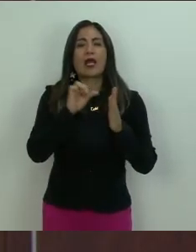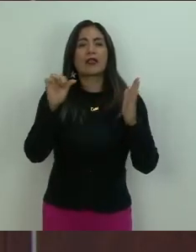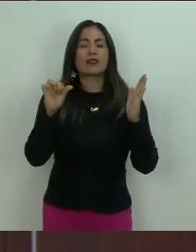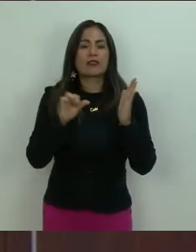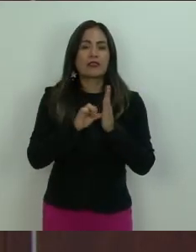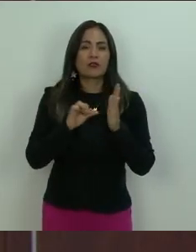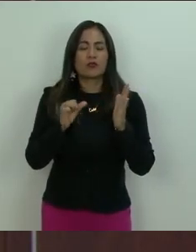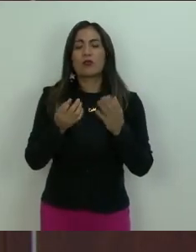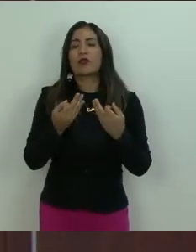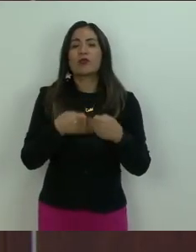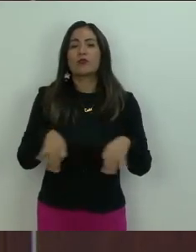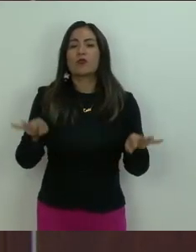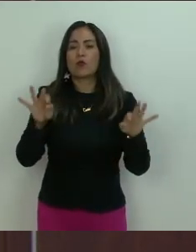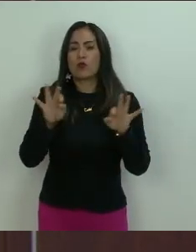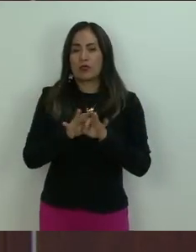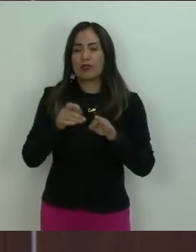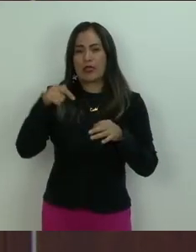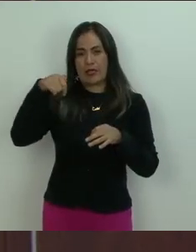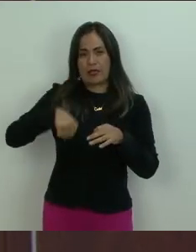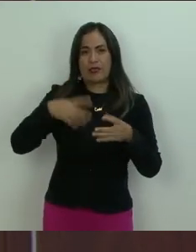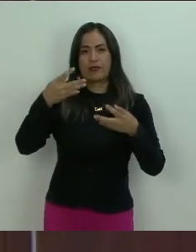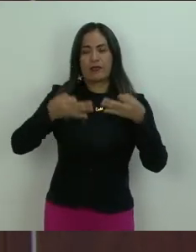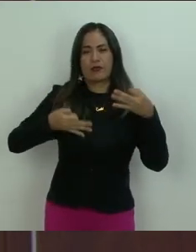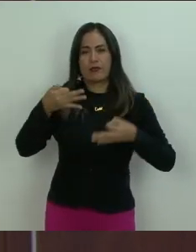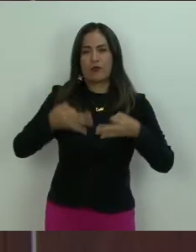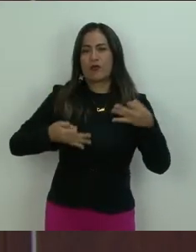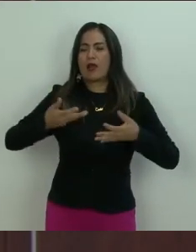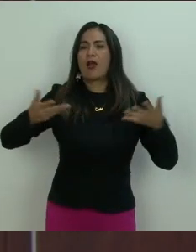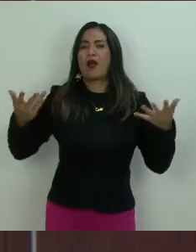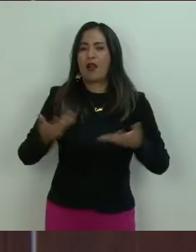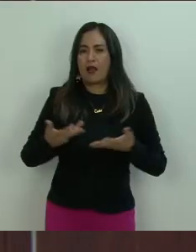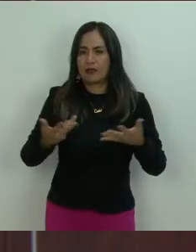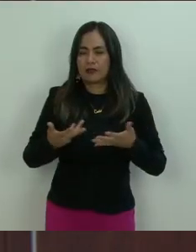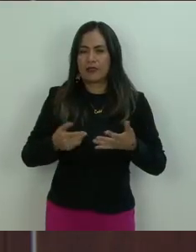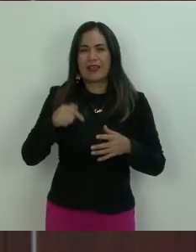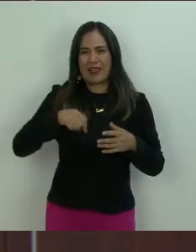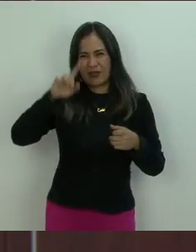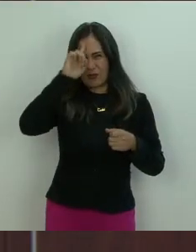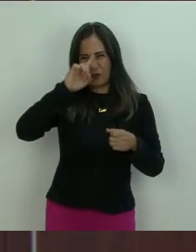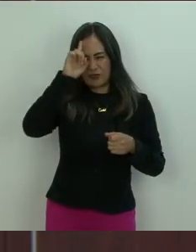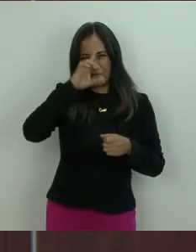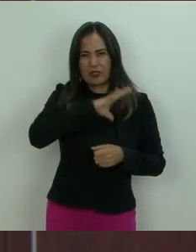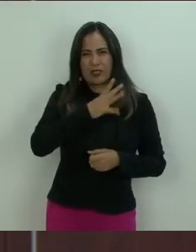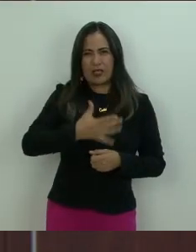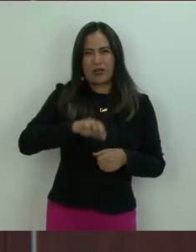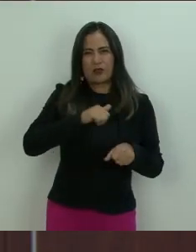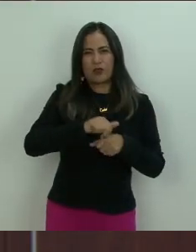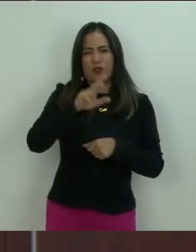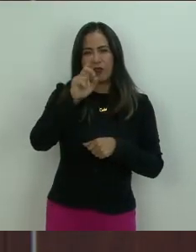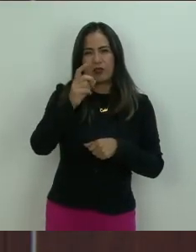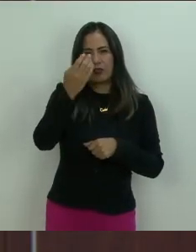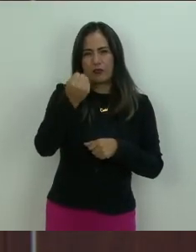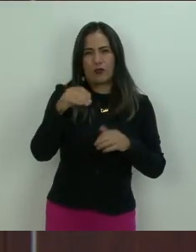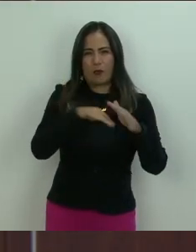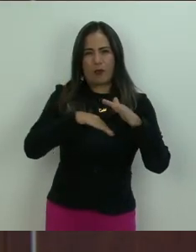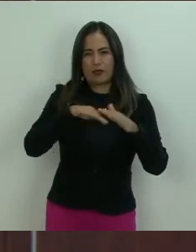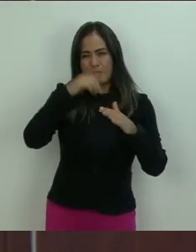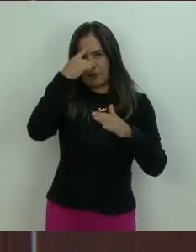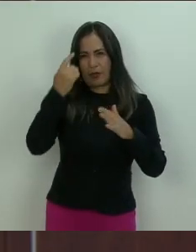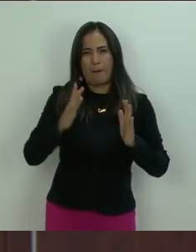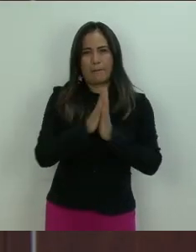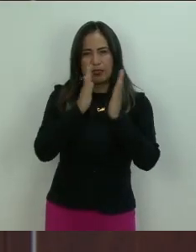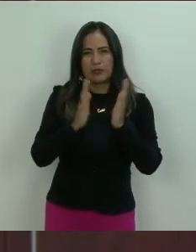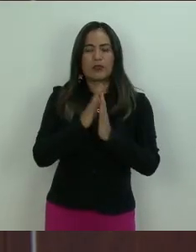clave relacionado con lo que hace el tribunal y de donde sacó la Recomendación General 39, la base para la participación